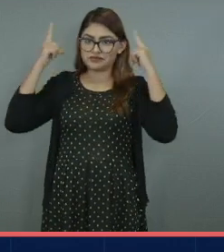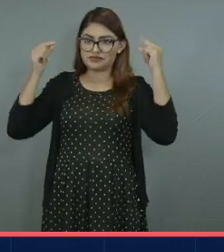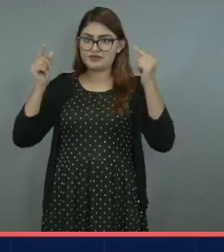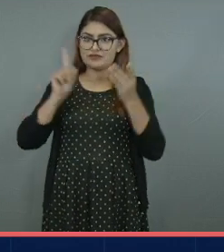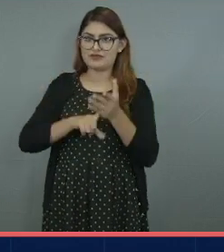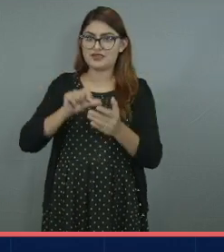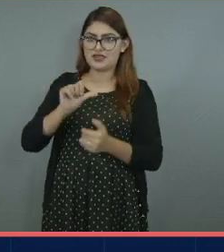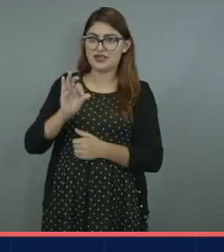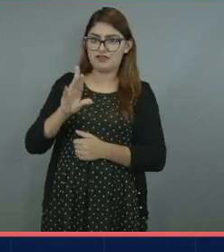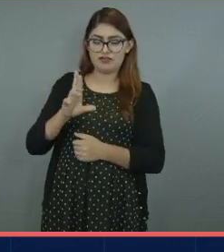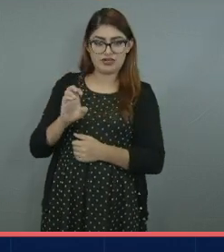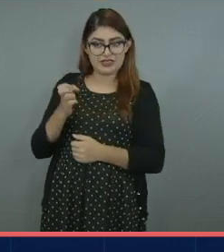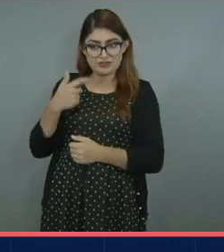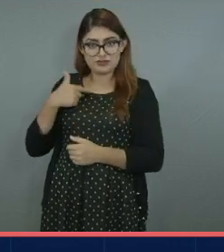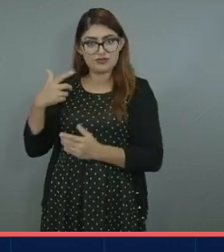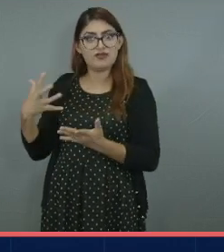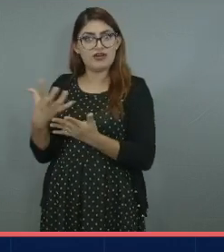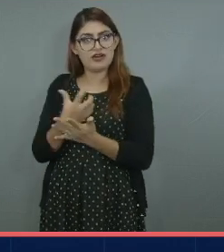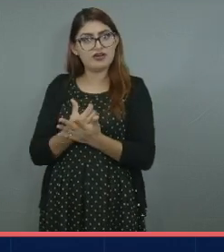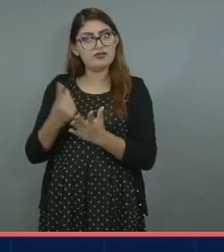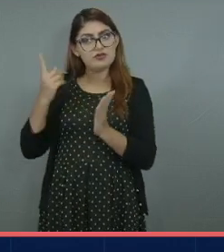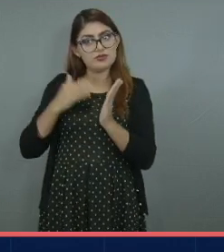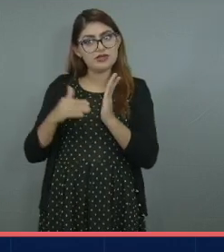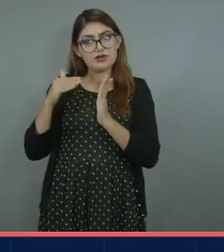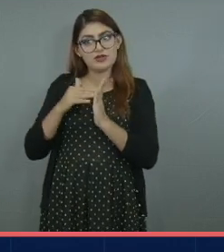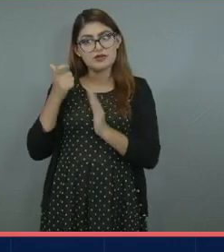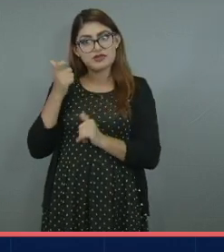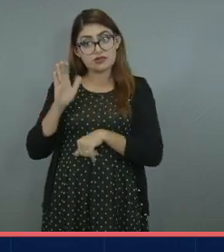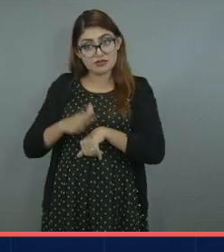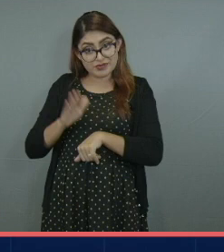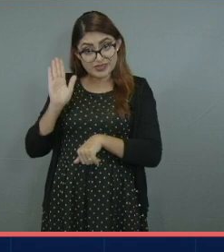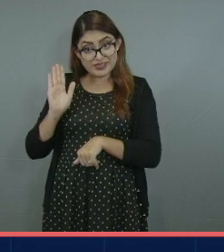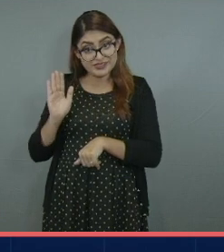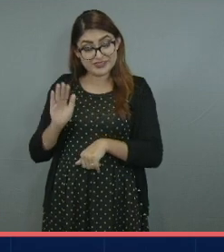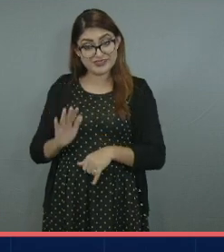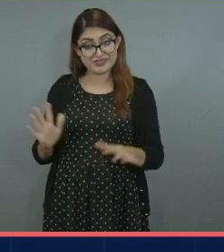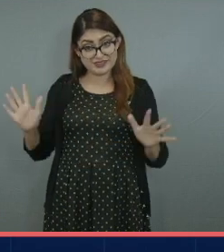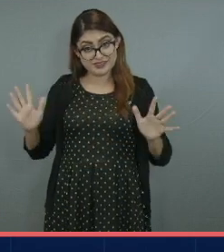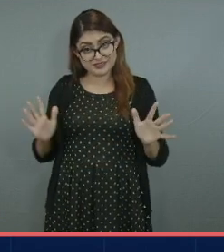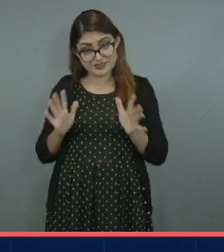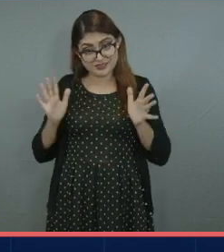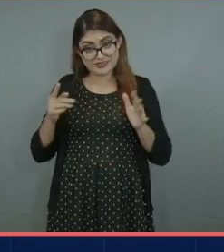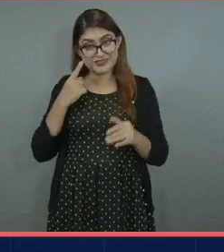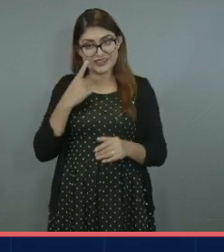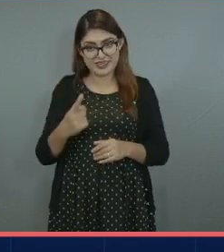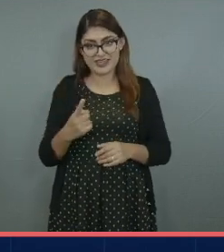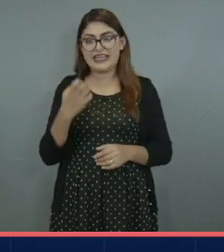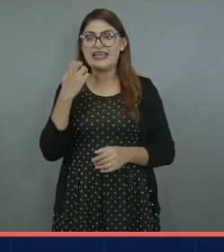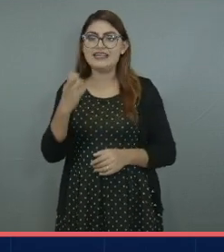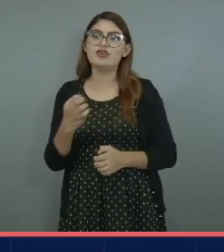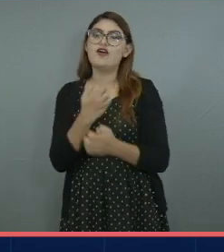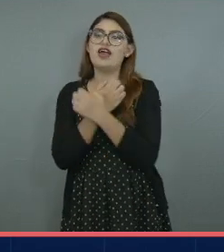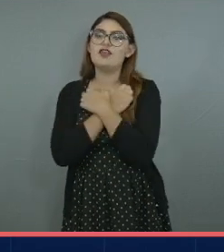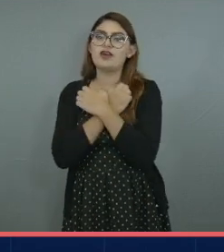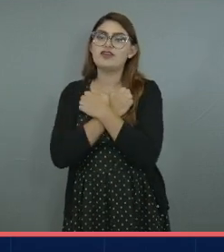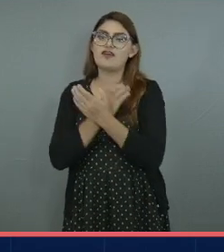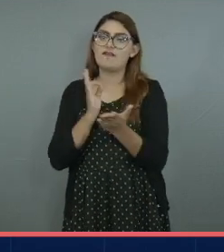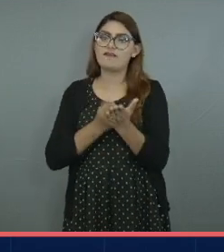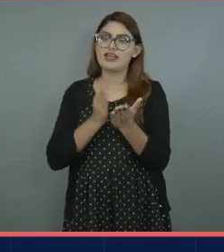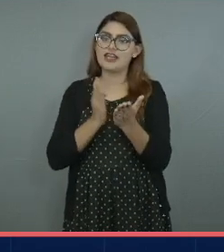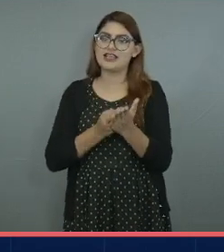Afores más de 1 millón de pesos? ¿Ya viste cómo la educación financiera es